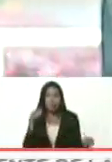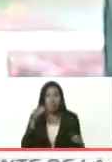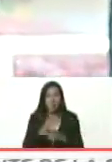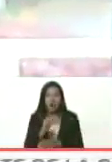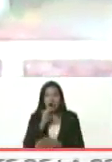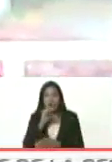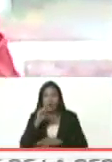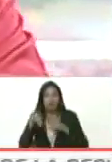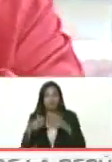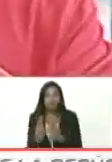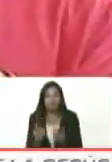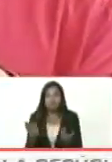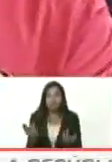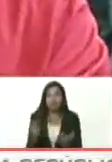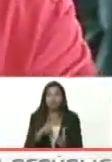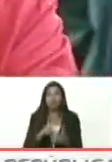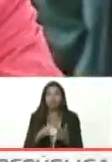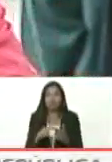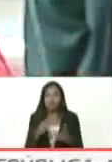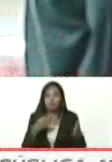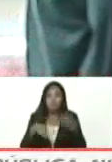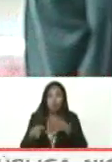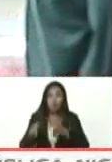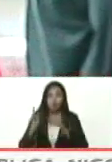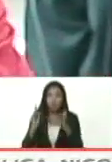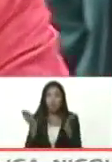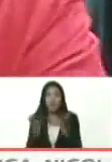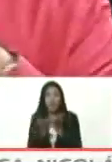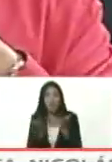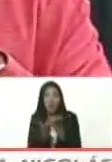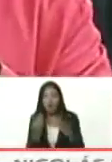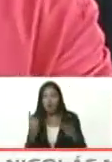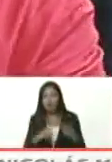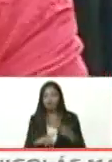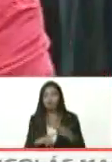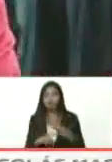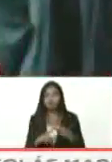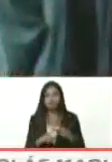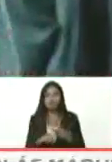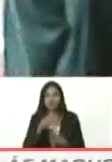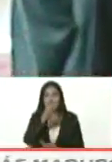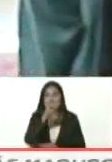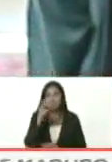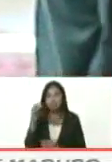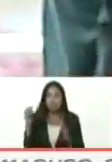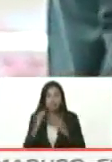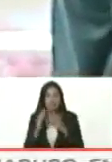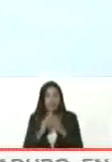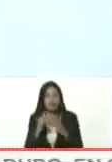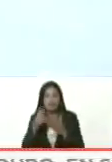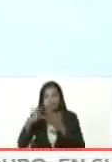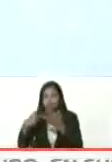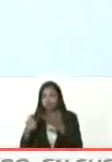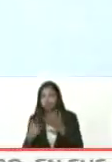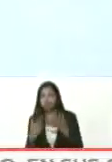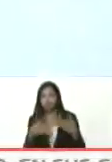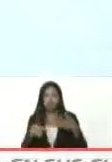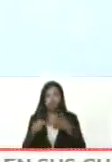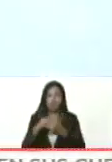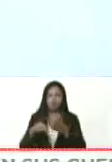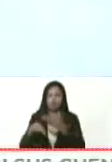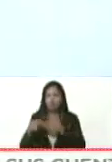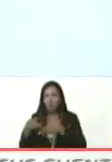ha llegado, vamos a construir la escuela, vamos a construir 100 casas, vamos a construir, etcétera, etcétera, etcétera,